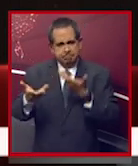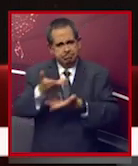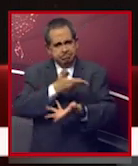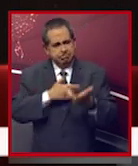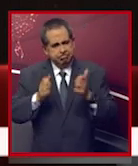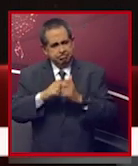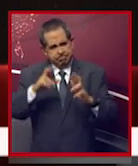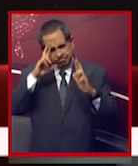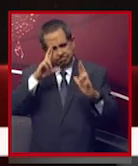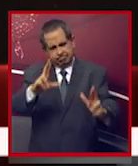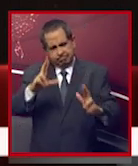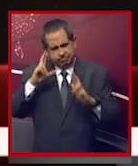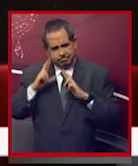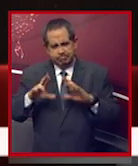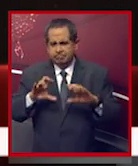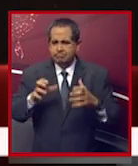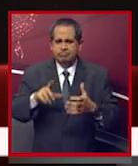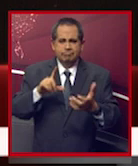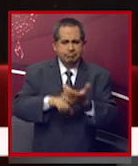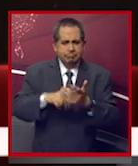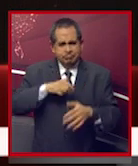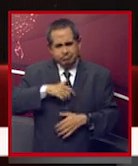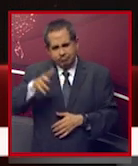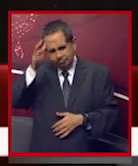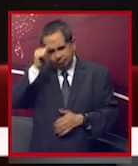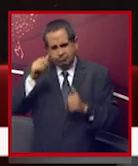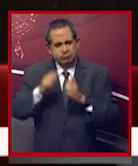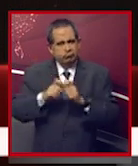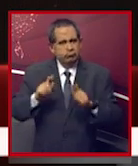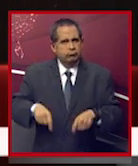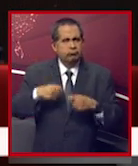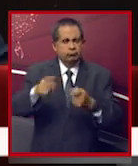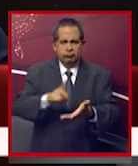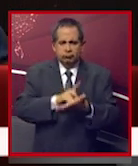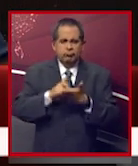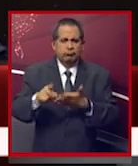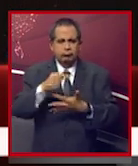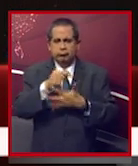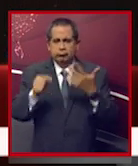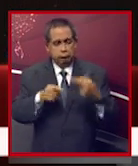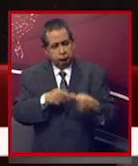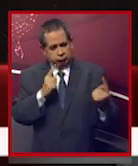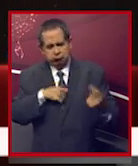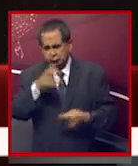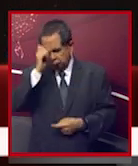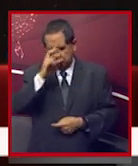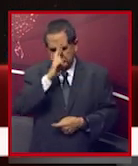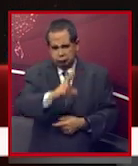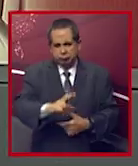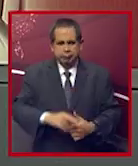respetuoso, se privilegie la construcción de los acuerdos y se garantice el derecho a disentir.